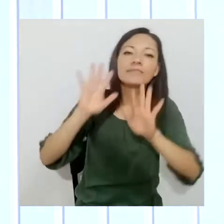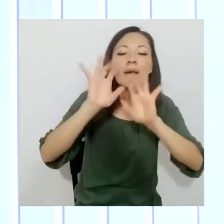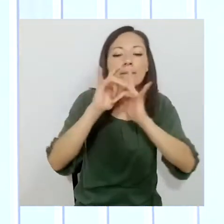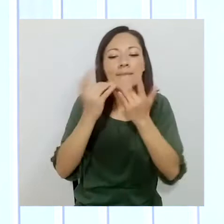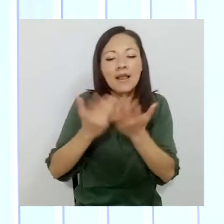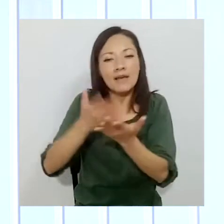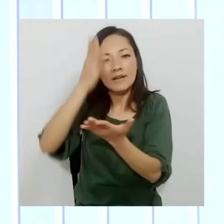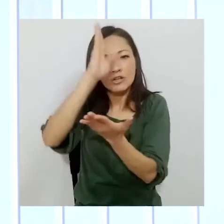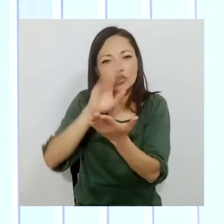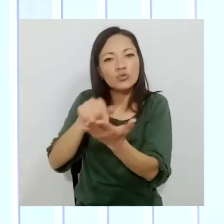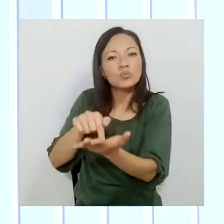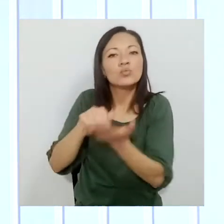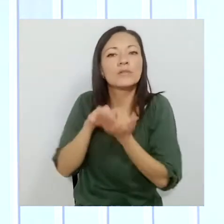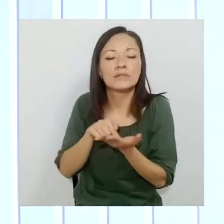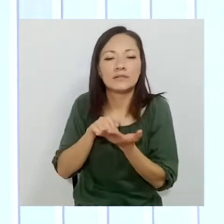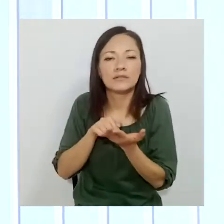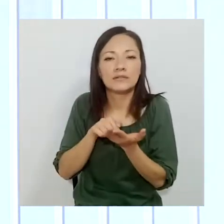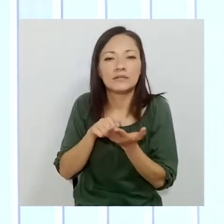nos está mostrando